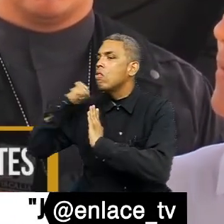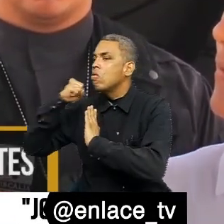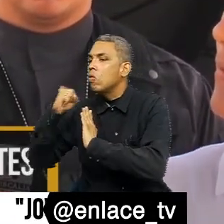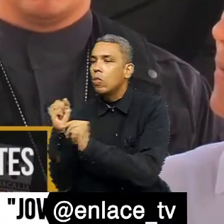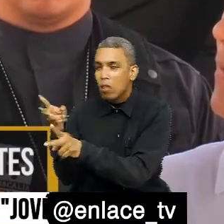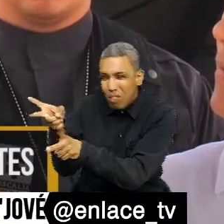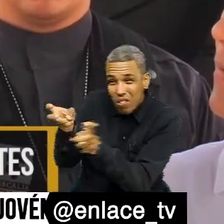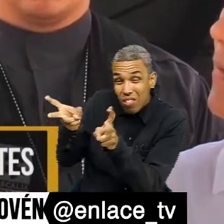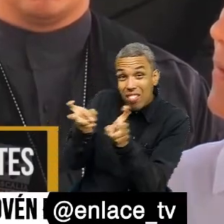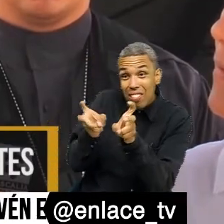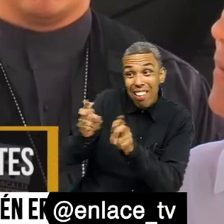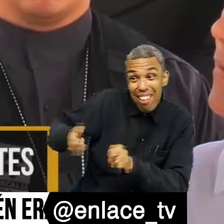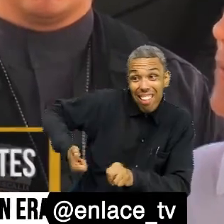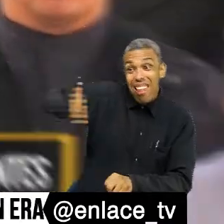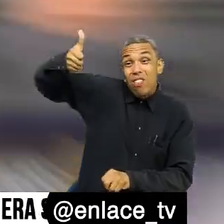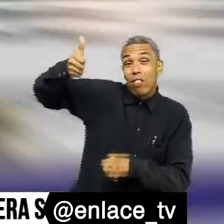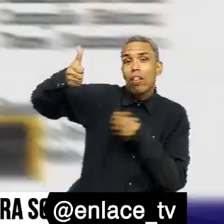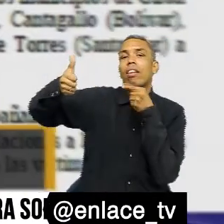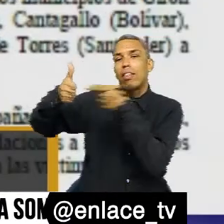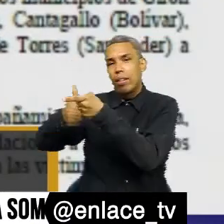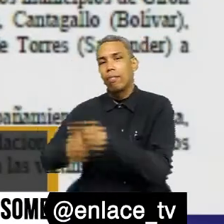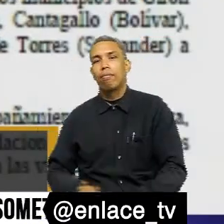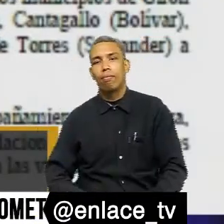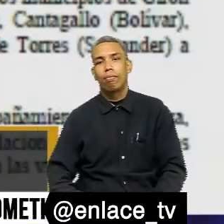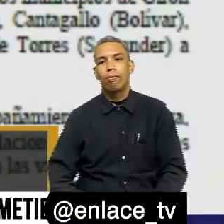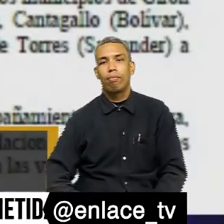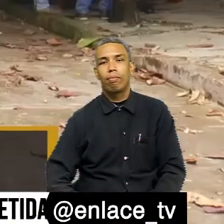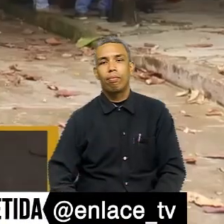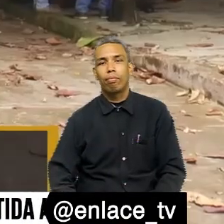extorsivos a diferentes comerciantes de aquí de la ciudad.